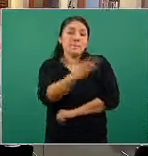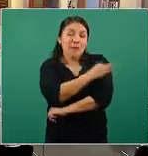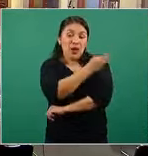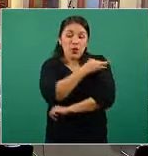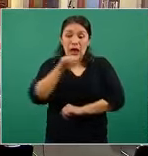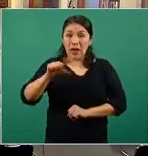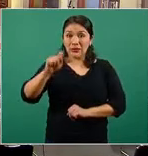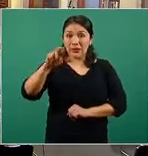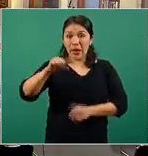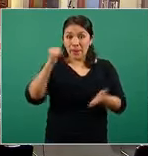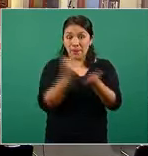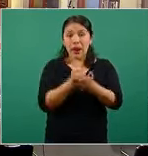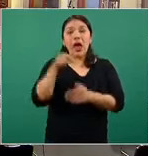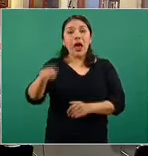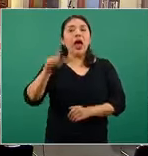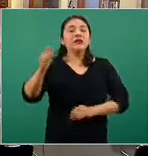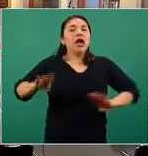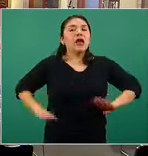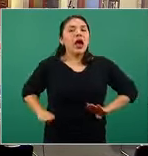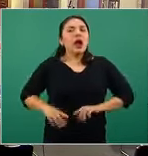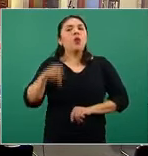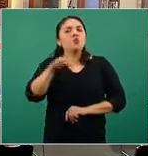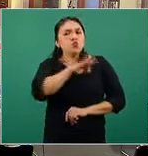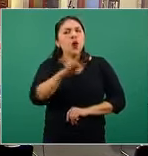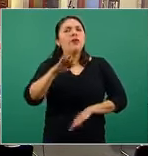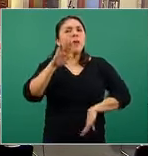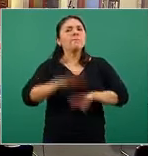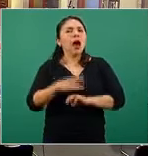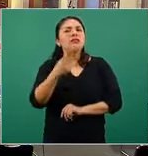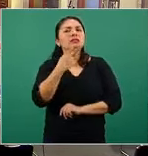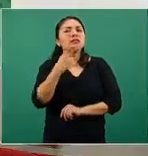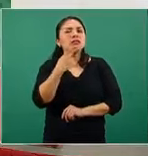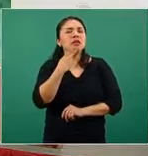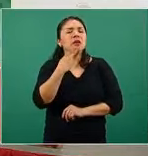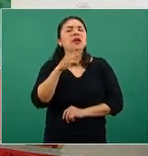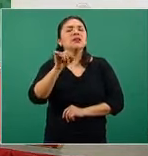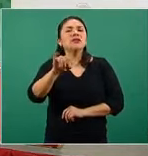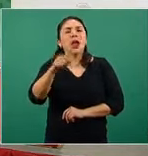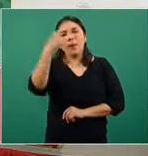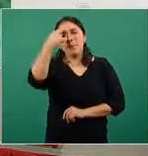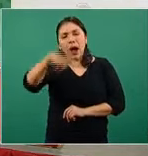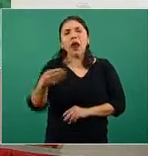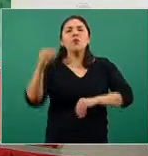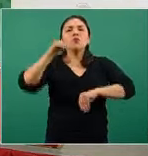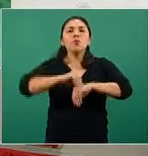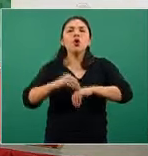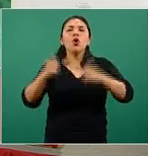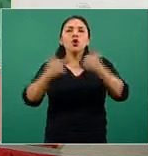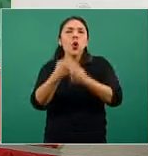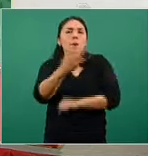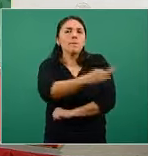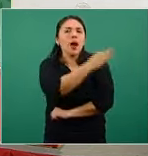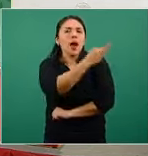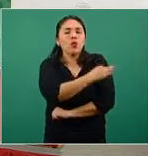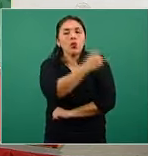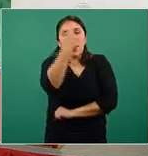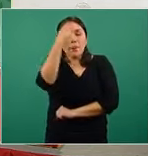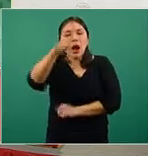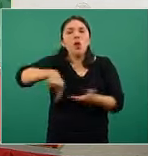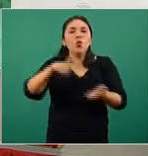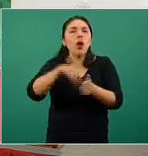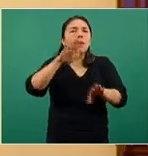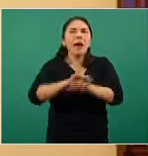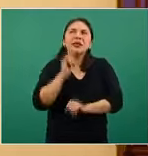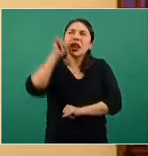AstraZeneca sea una vacuna que permita mayor eficiencia en la implementación de la misma en